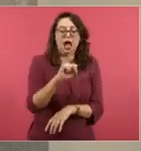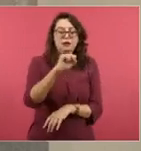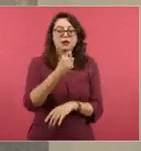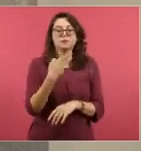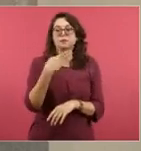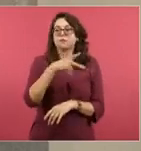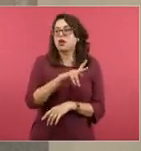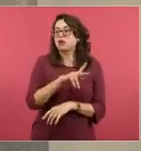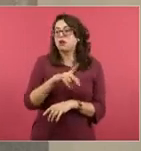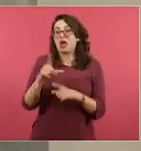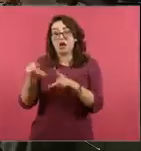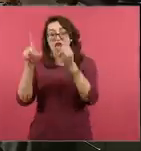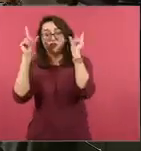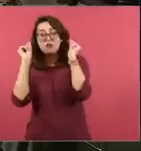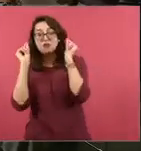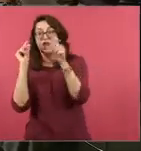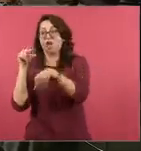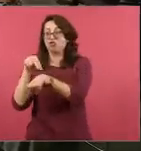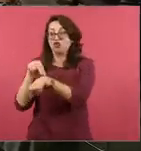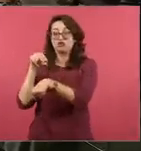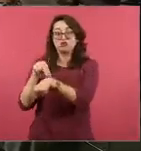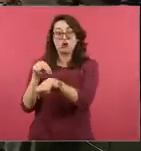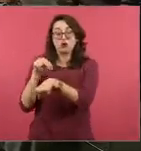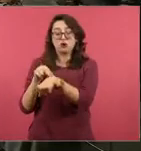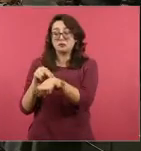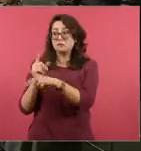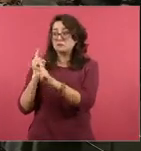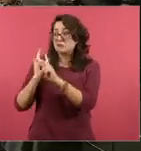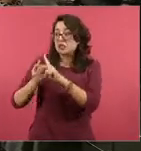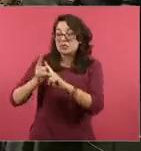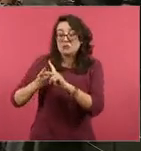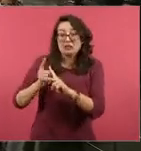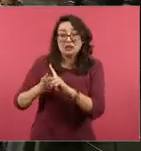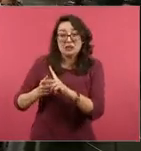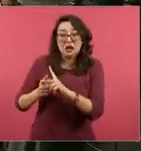enfermeras, a médicos y a otros profesionistas que la utilizan.